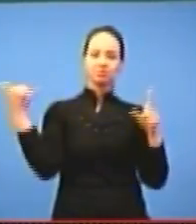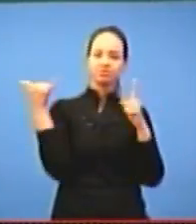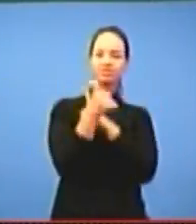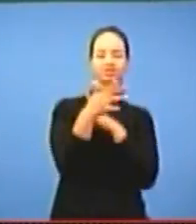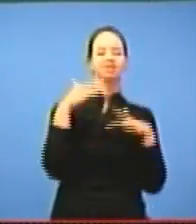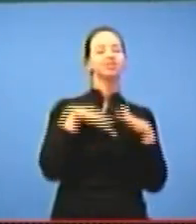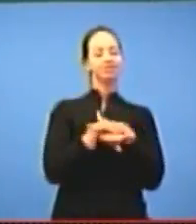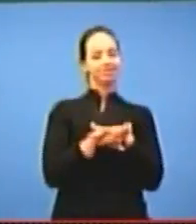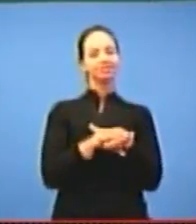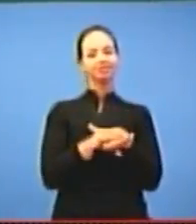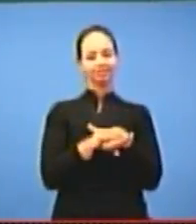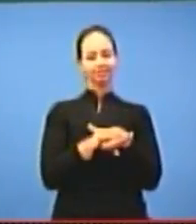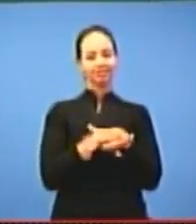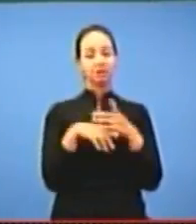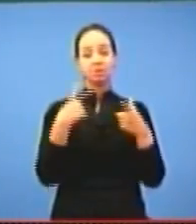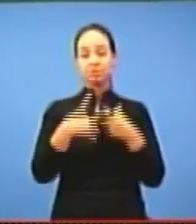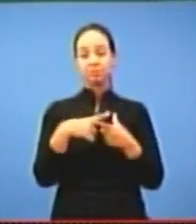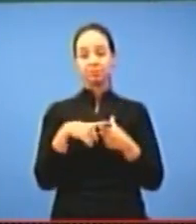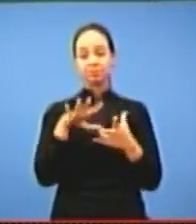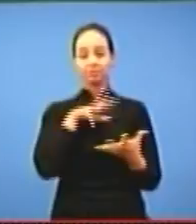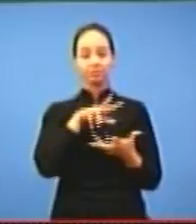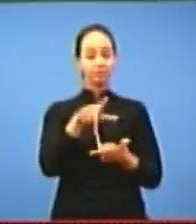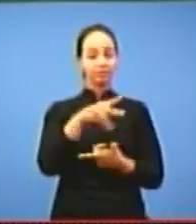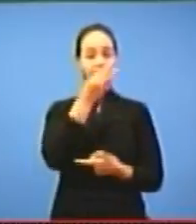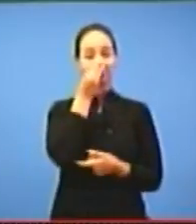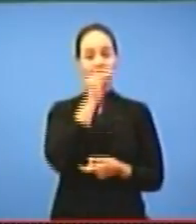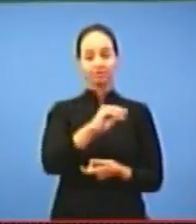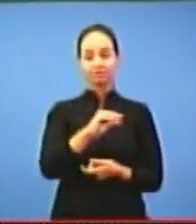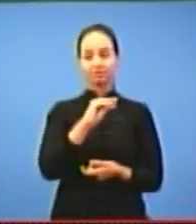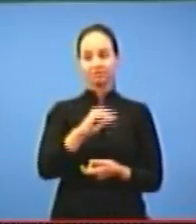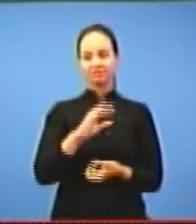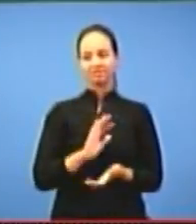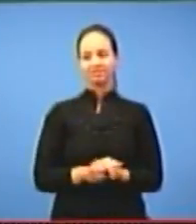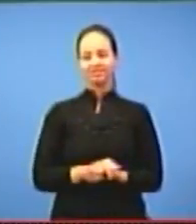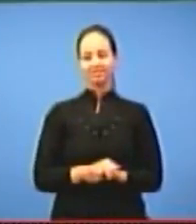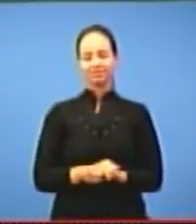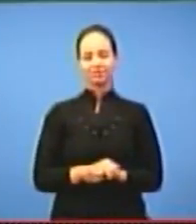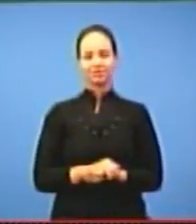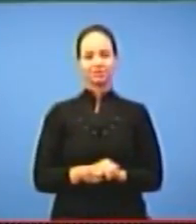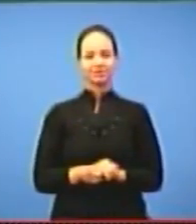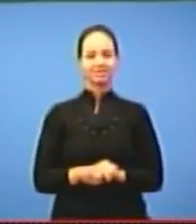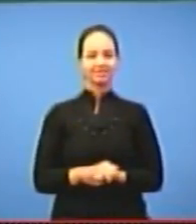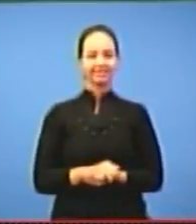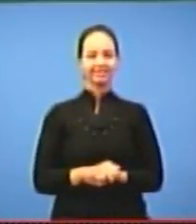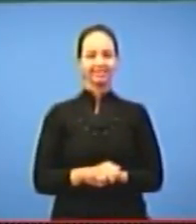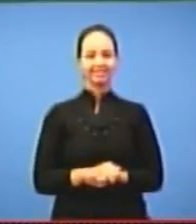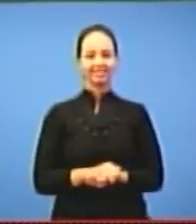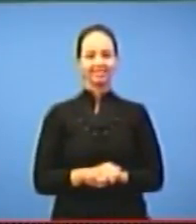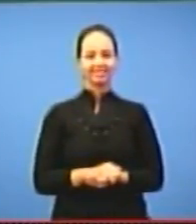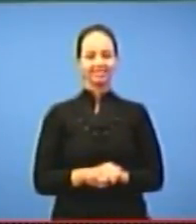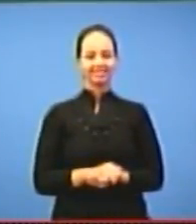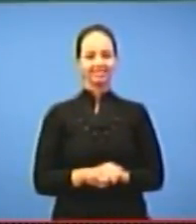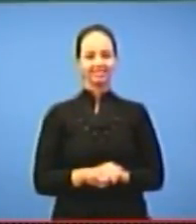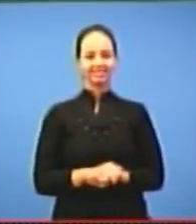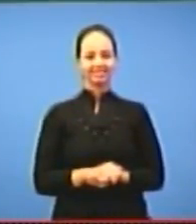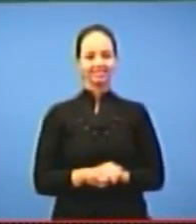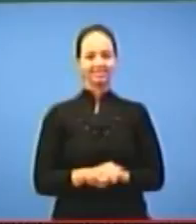nosotros guardamos es la profecía que guardamos. Mis hermanos, el mundo despreció eso. Qué vergüenza, mis hermanos.